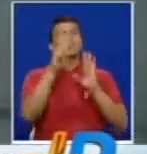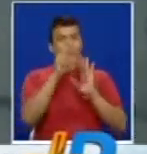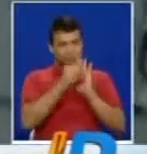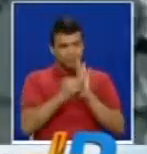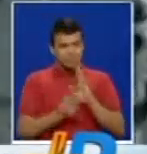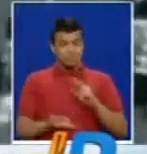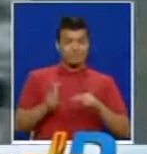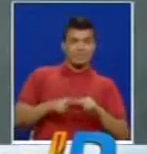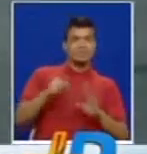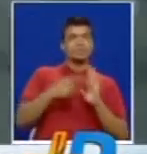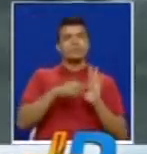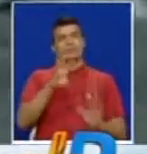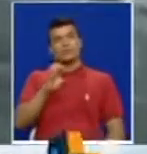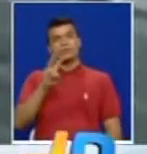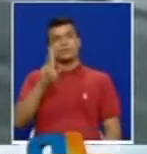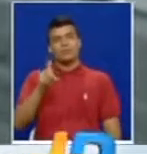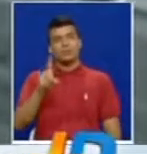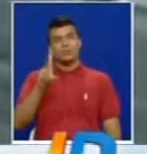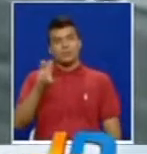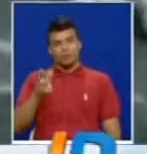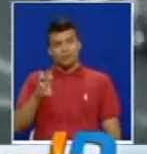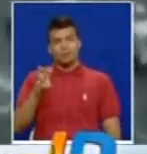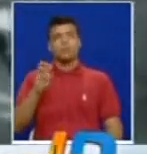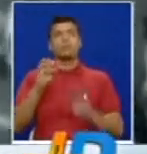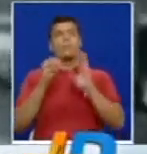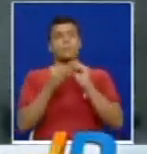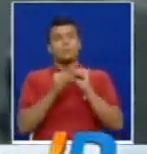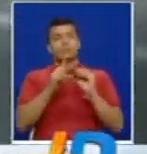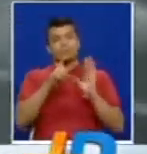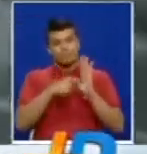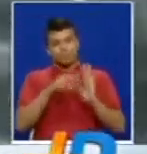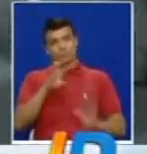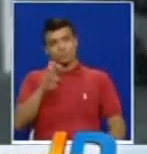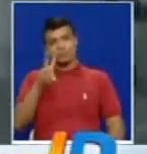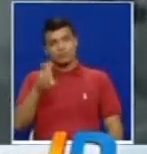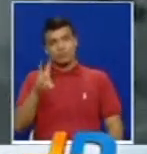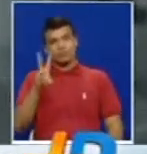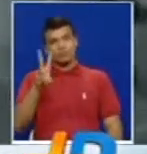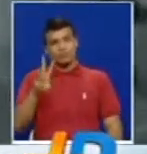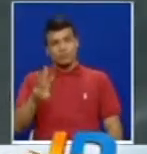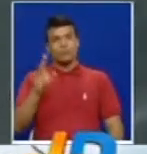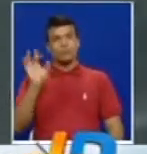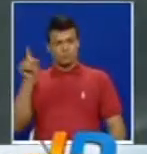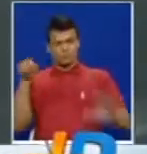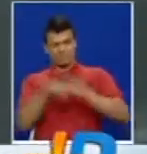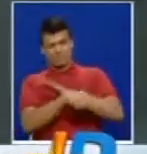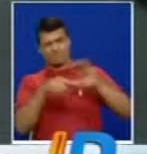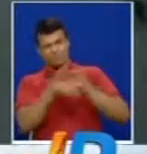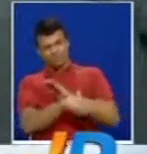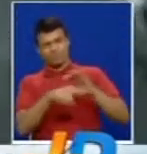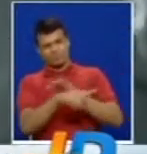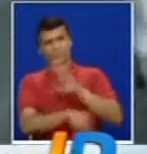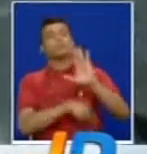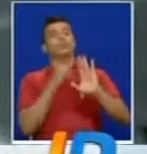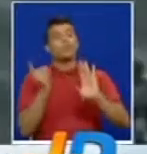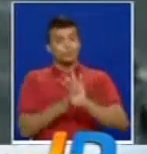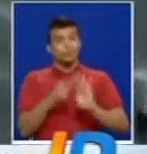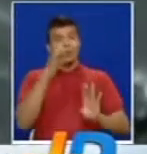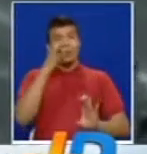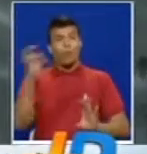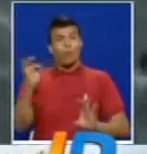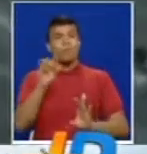en 1968 y en 1973 como el máximo goleador del continente. Según la FIFA, Eusebio